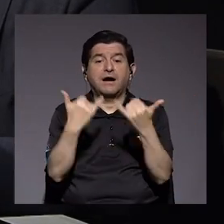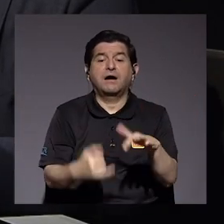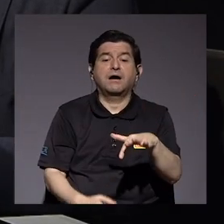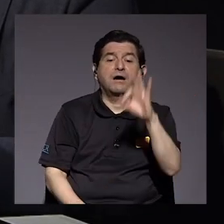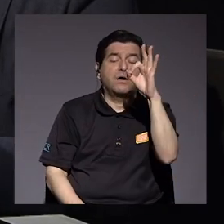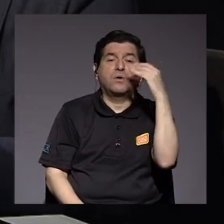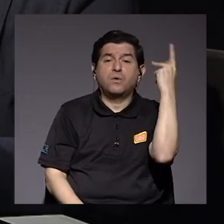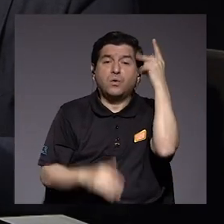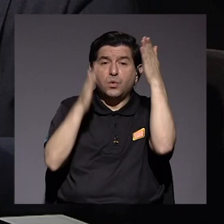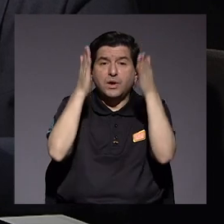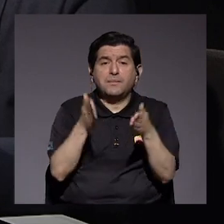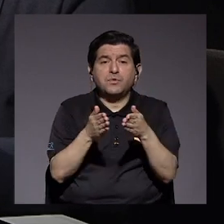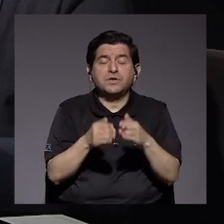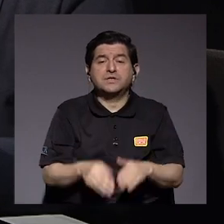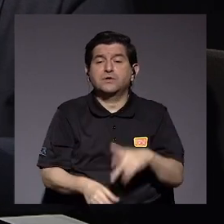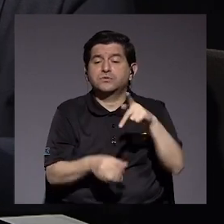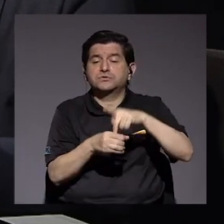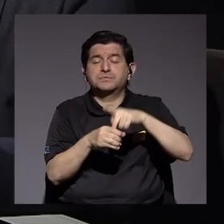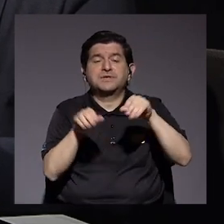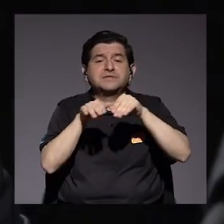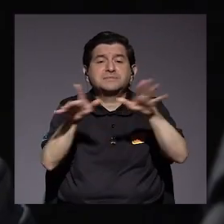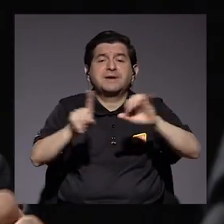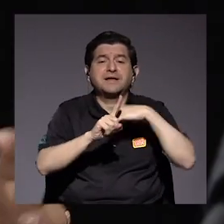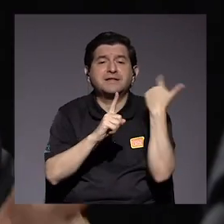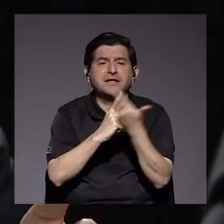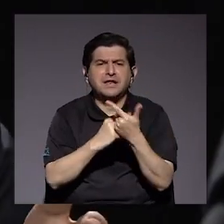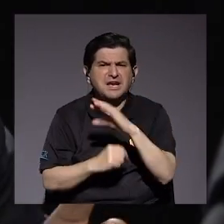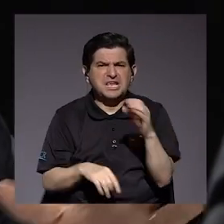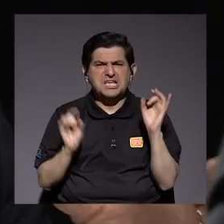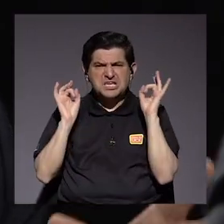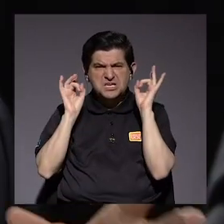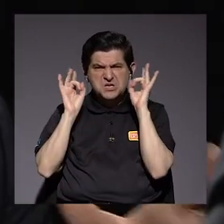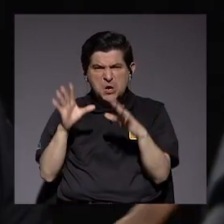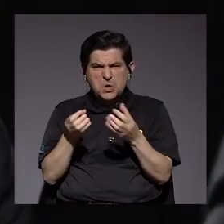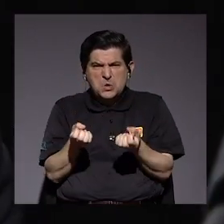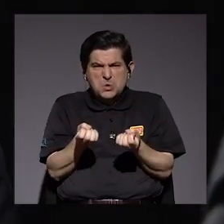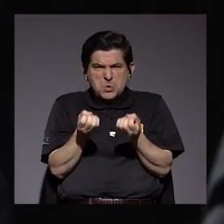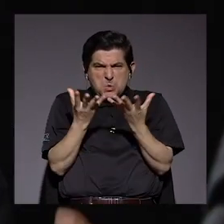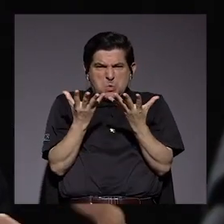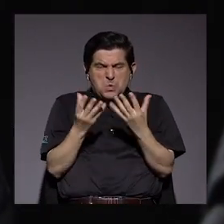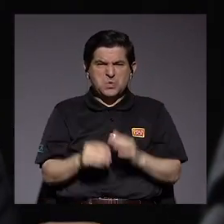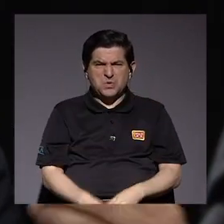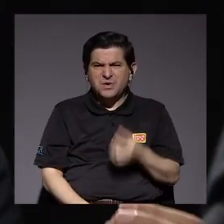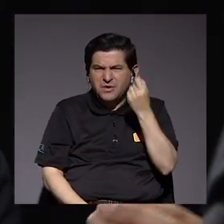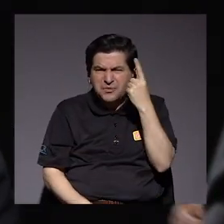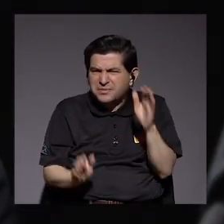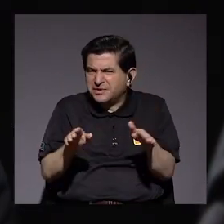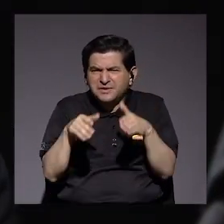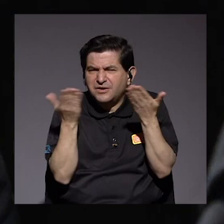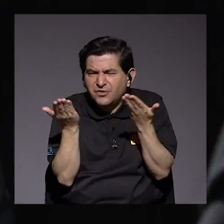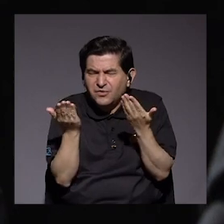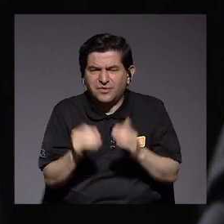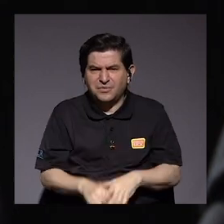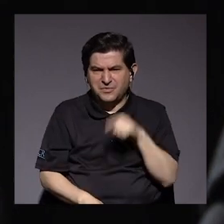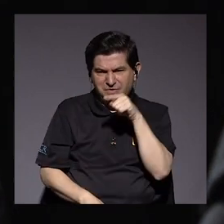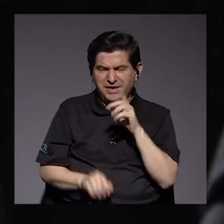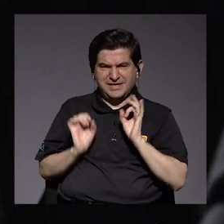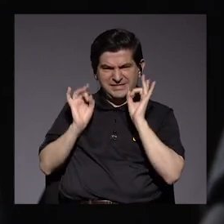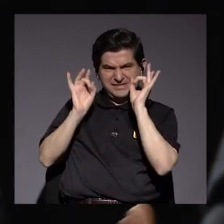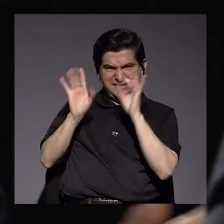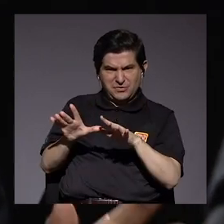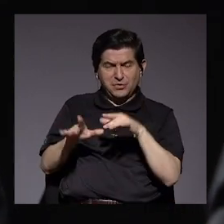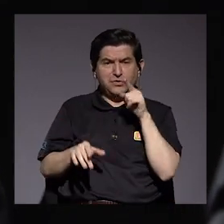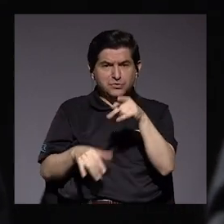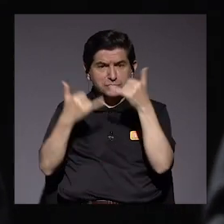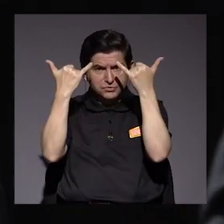nos encontramos políticos en redes y también mucho odio en redes cómo entender ese odio en redes que usted